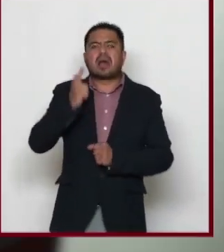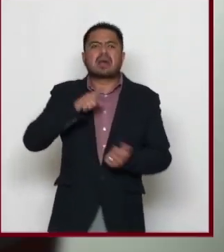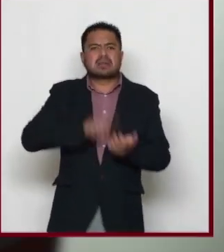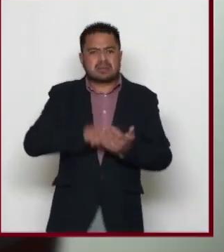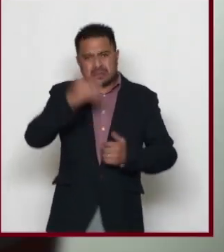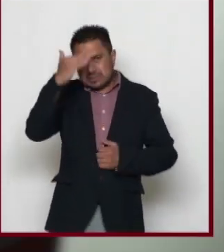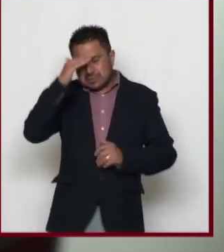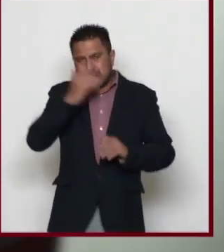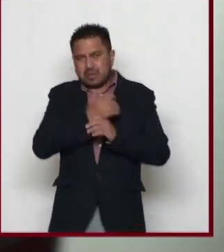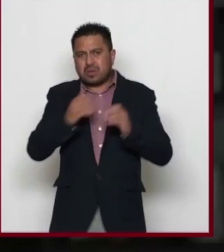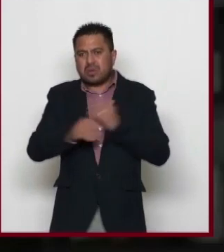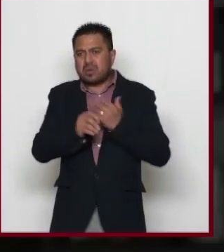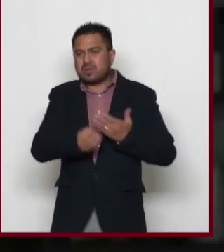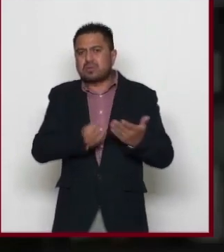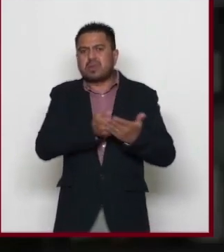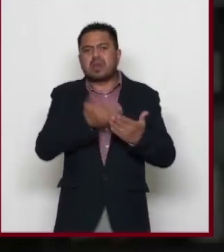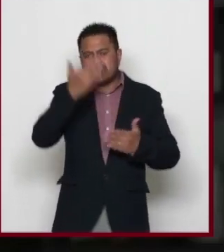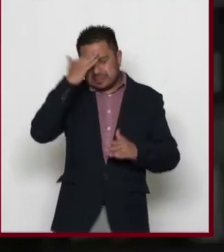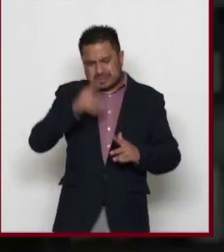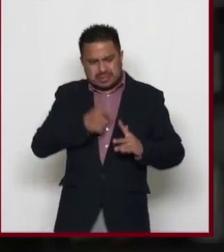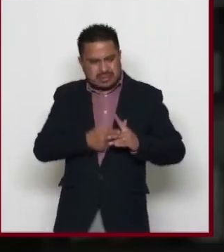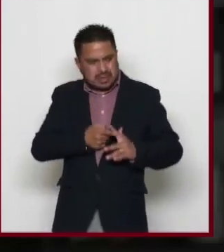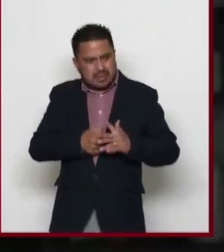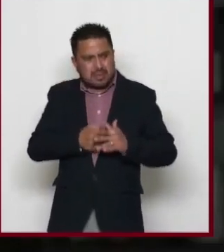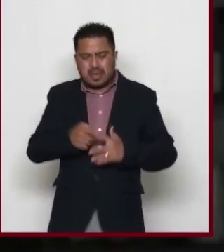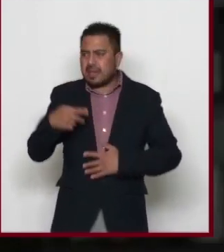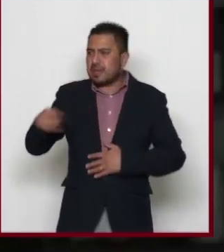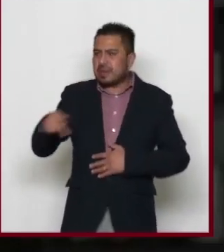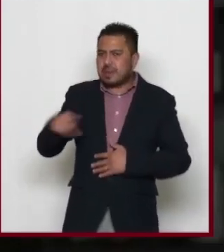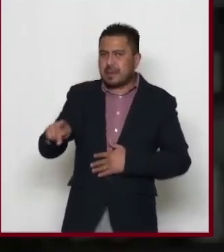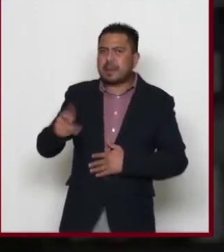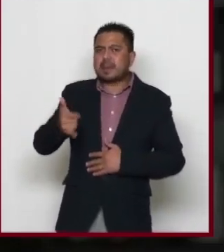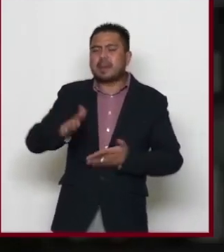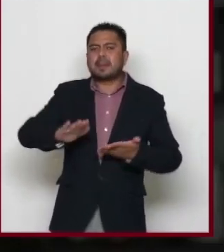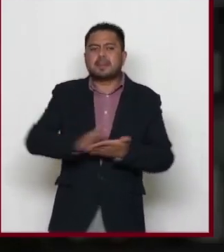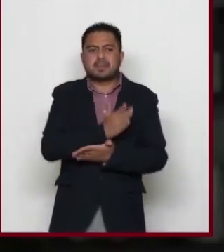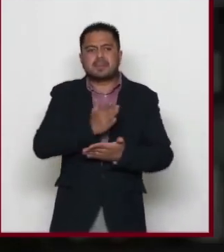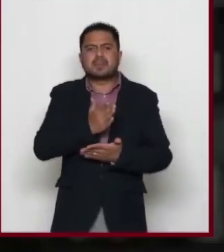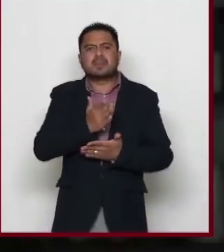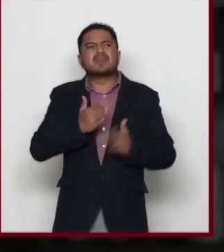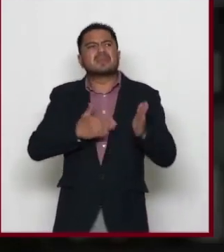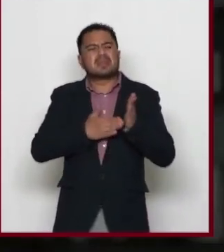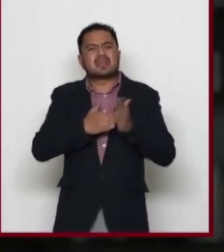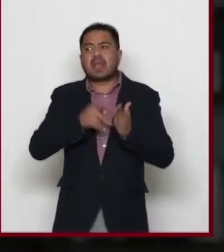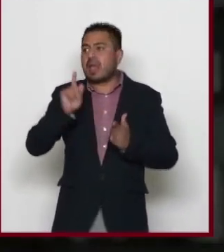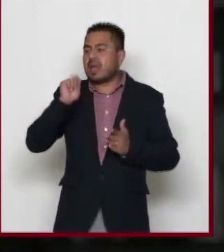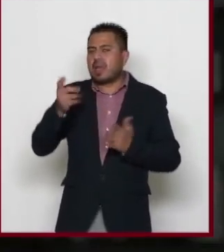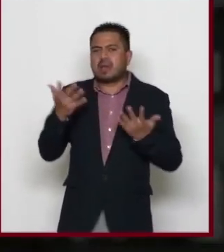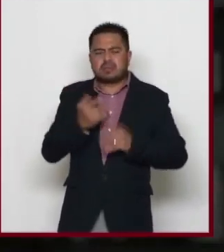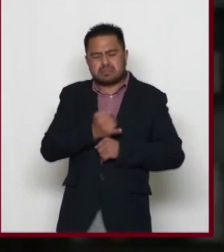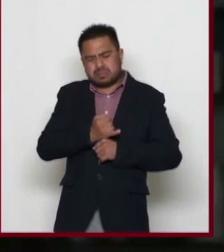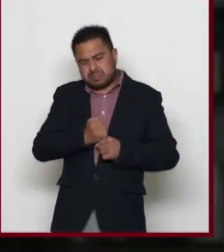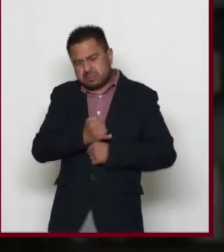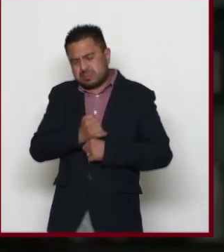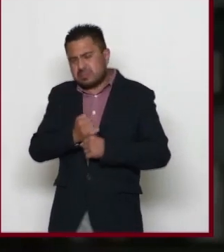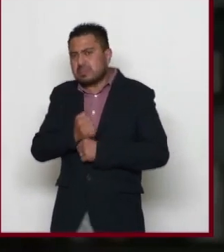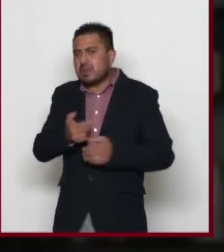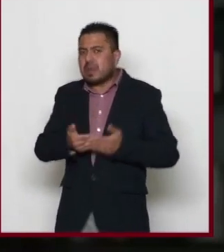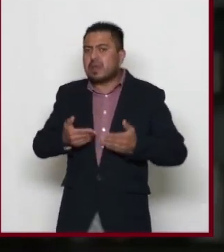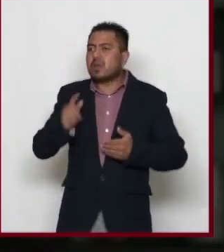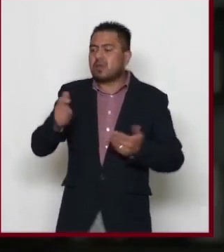investigador interdisciplinario, porque era alguien que sabía hacer instrumentos, pero sabía matemáticas